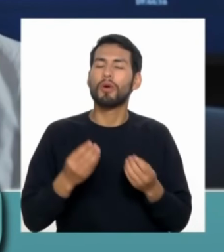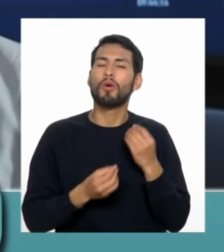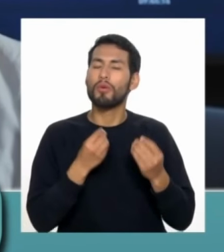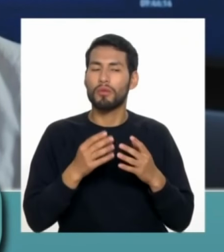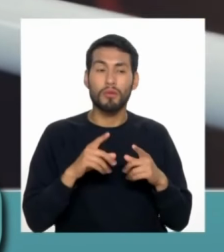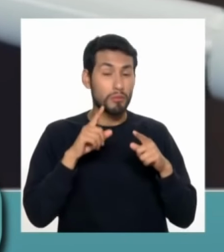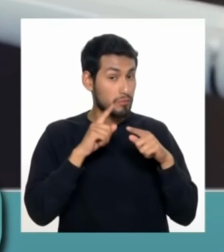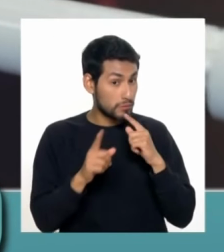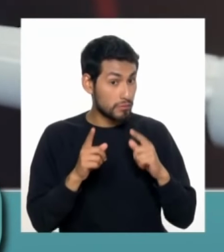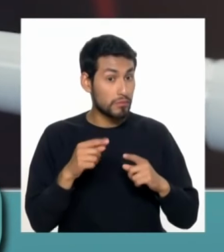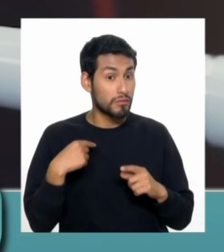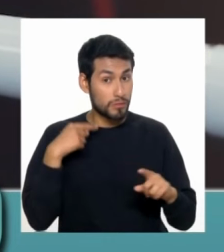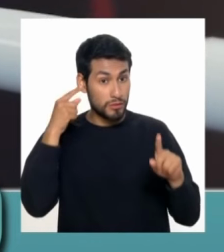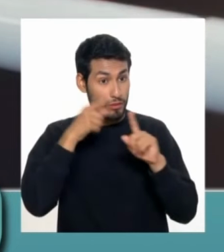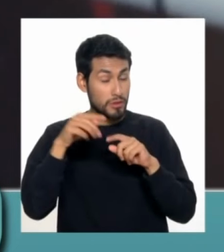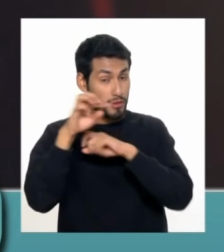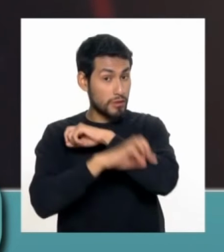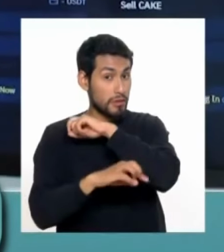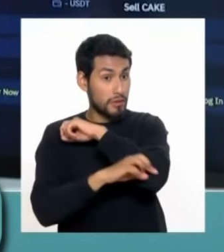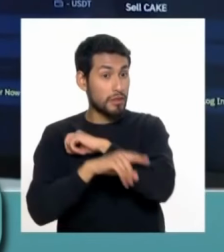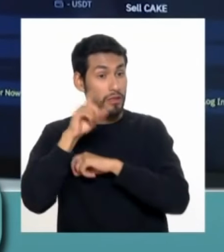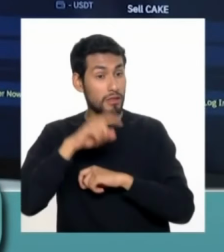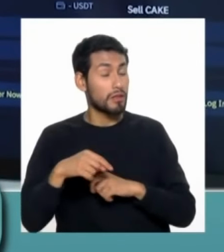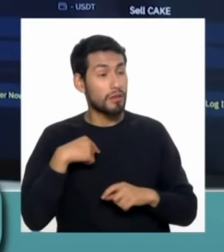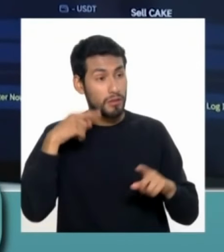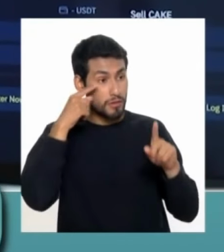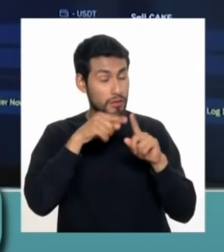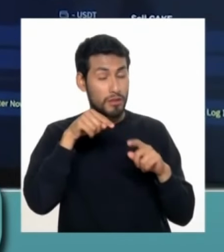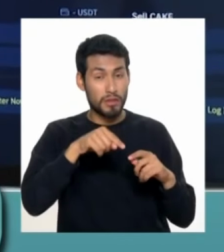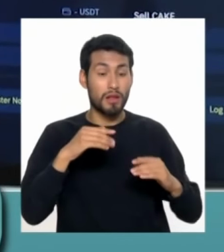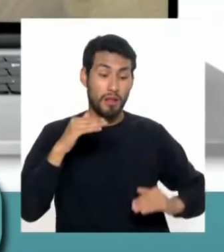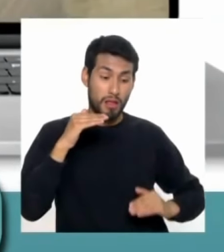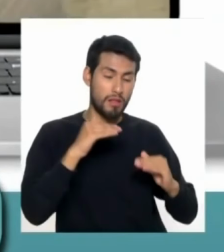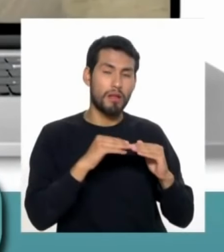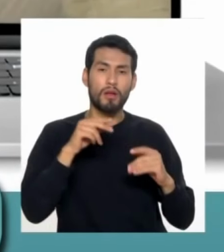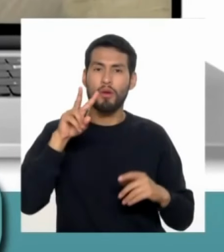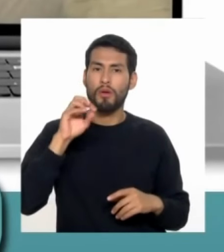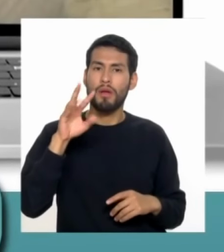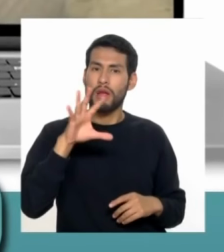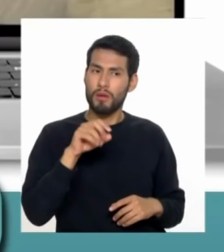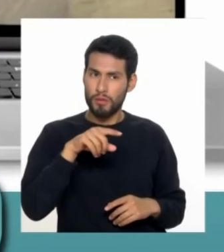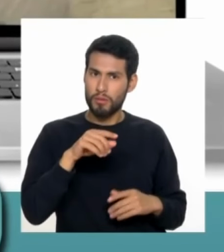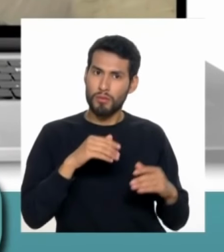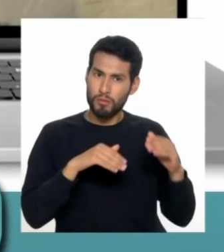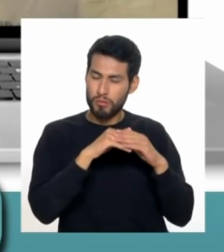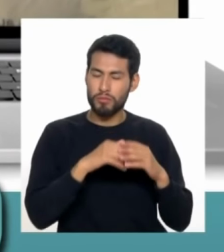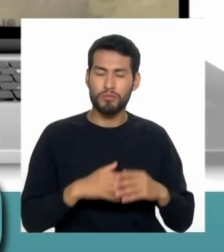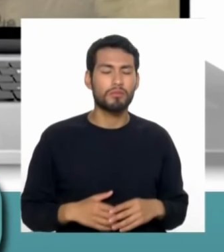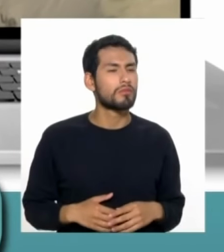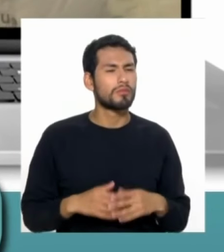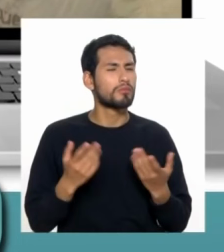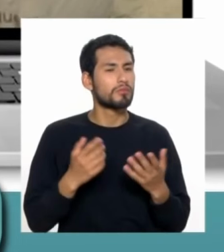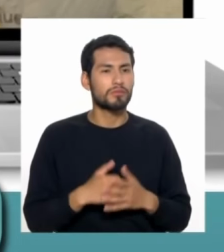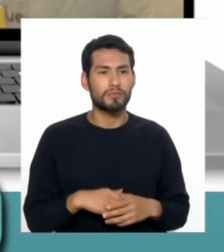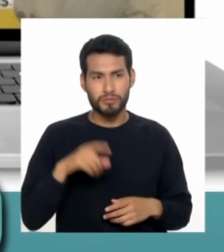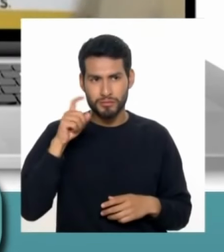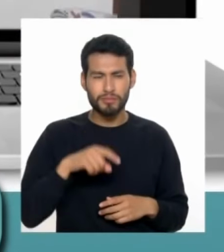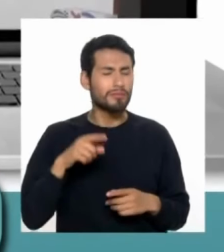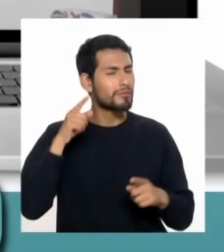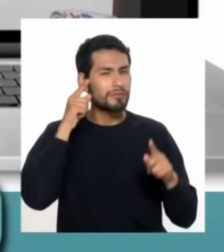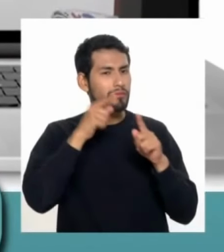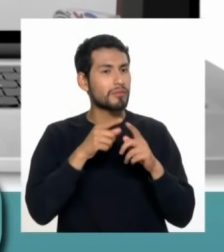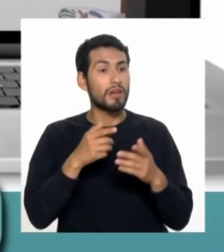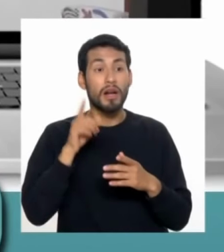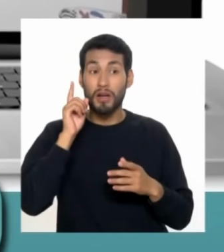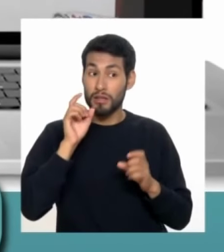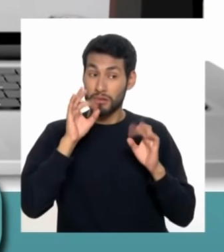¿no? Pero nuestra meta como país es que podamos llegar a cerrar estas brechas al año 2050 como mucho. Ahora, esto debería ser posible antes